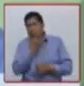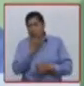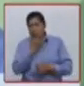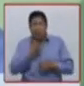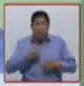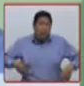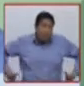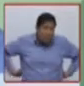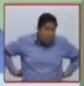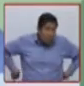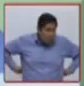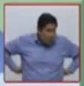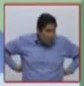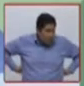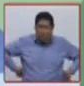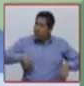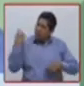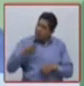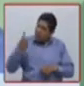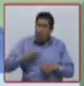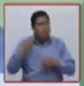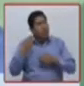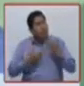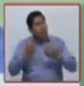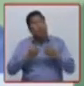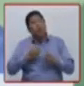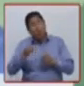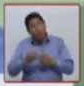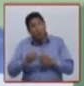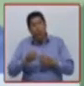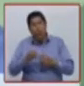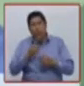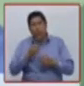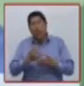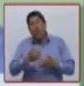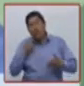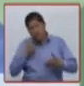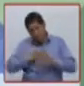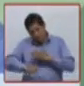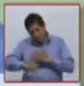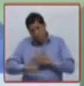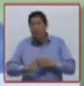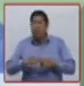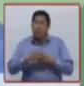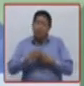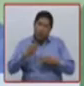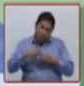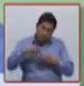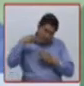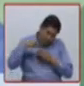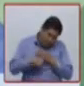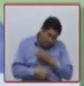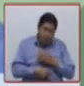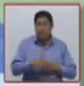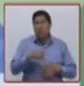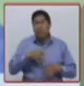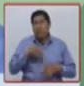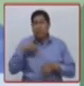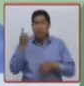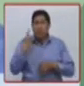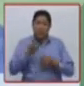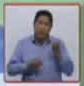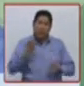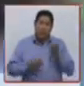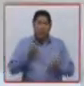alguna enfermedad, siempre son los que probablemente, o los prematuros, ¿no? Son los que probablemente se van a complicar más, ¿no? Entonces, en tal sentido, tienen que ser siempre evaluados